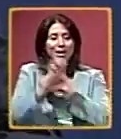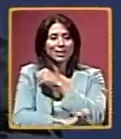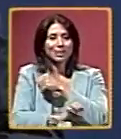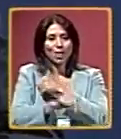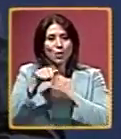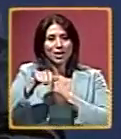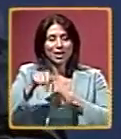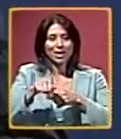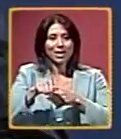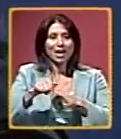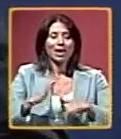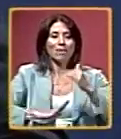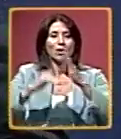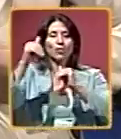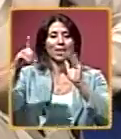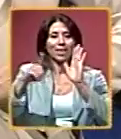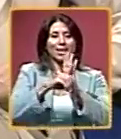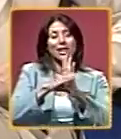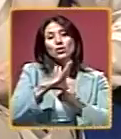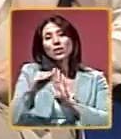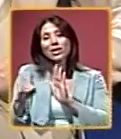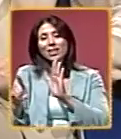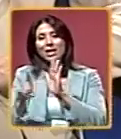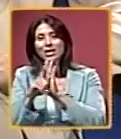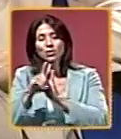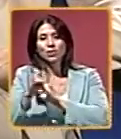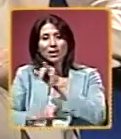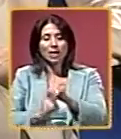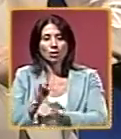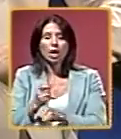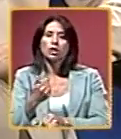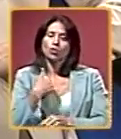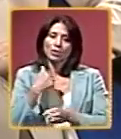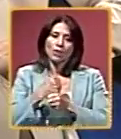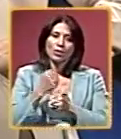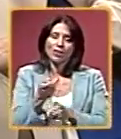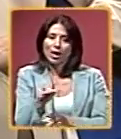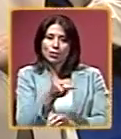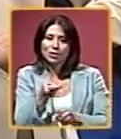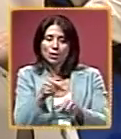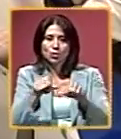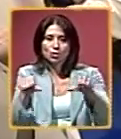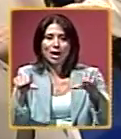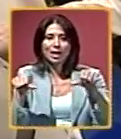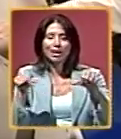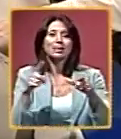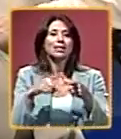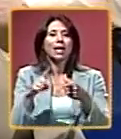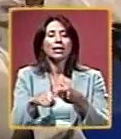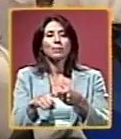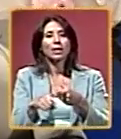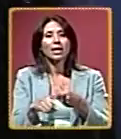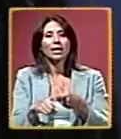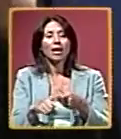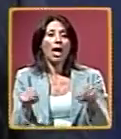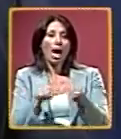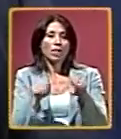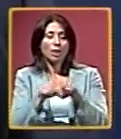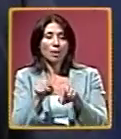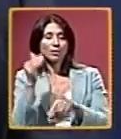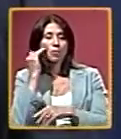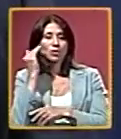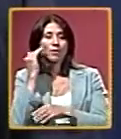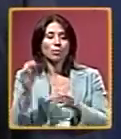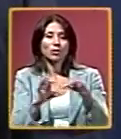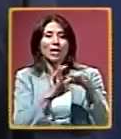de Derecho Internacional. En esas dos áreas he estado trabajando, de manera que, y además, como sabemos, en las